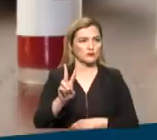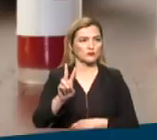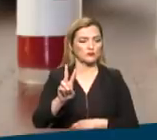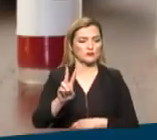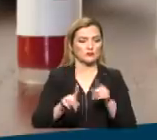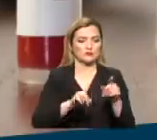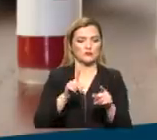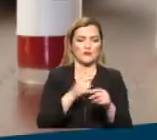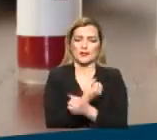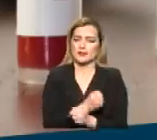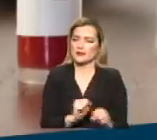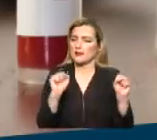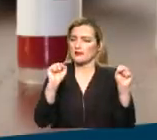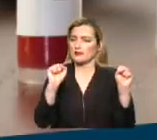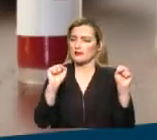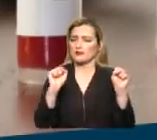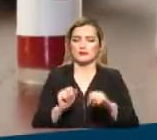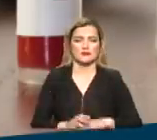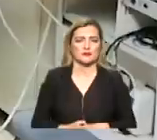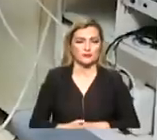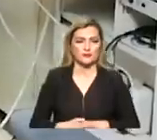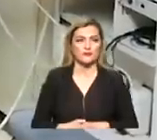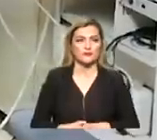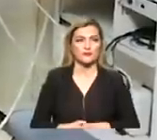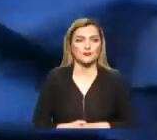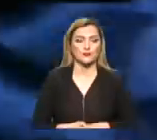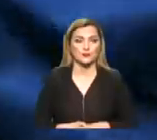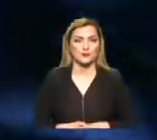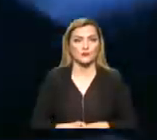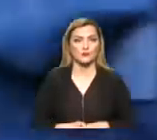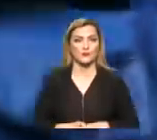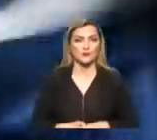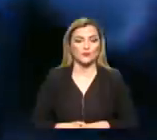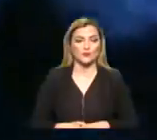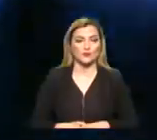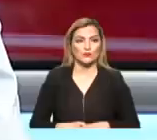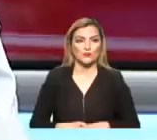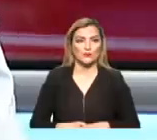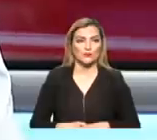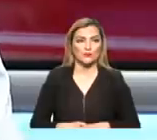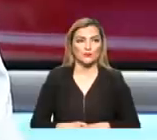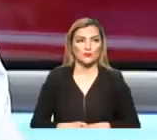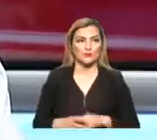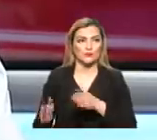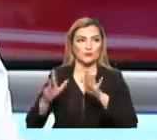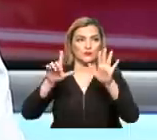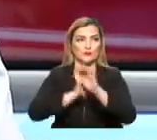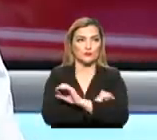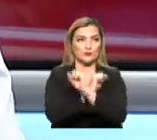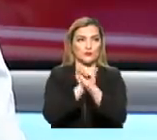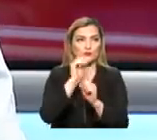50.462 casos descartados en territorio nacional. Angie Torres, 24 horas.